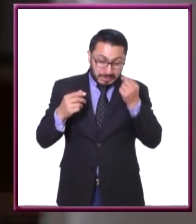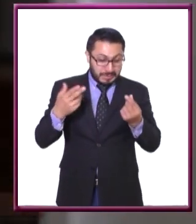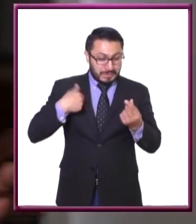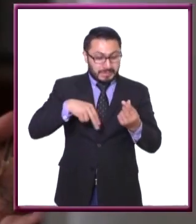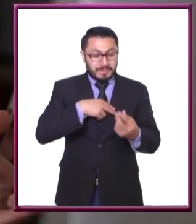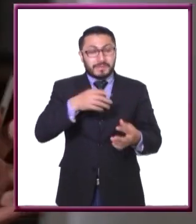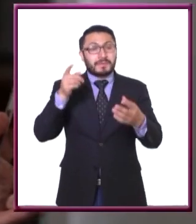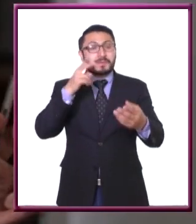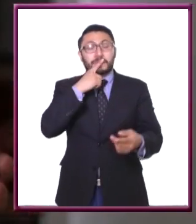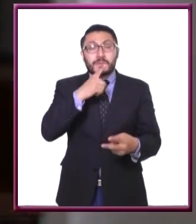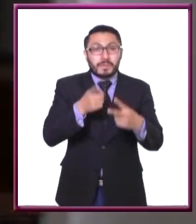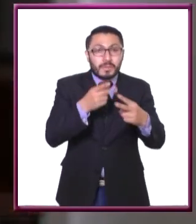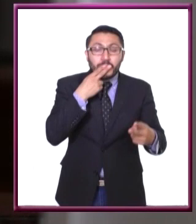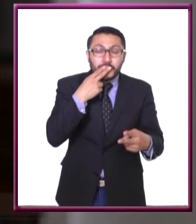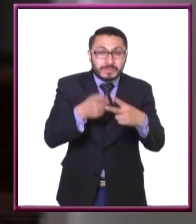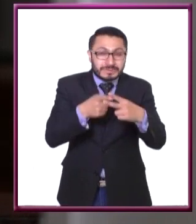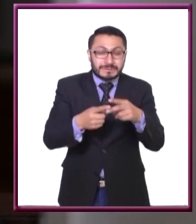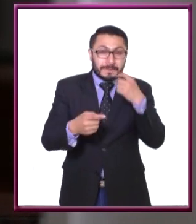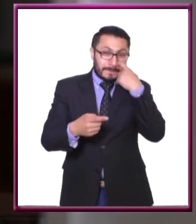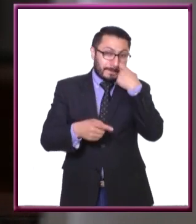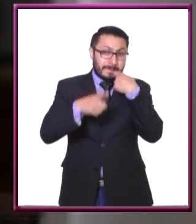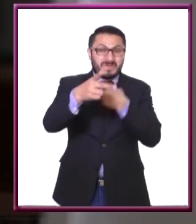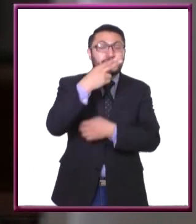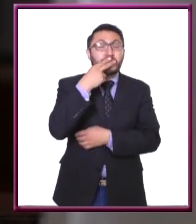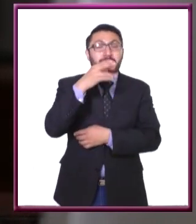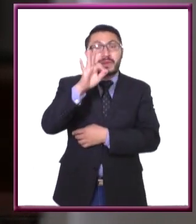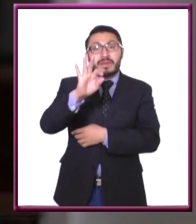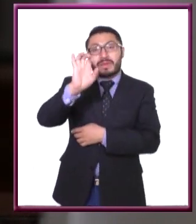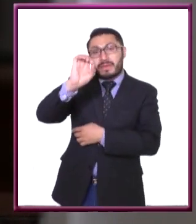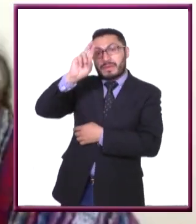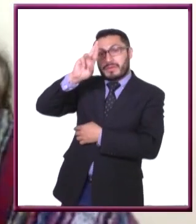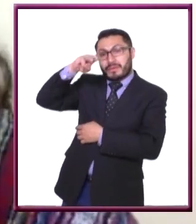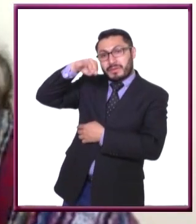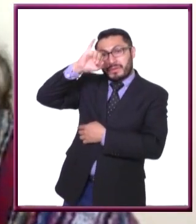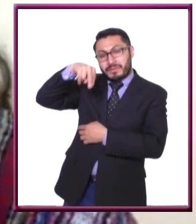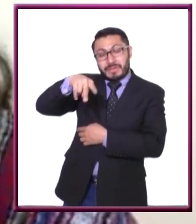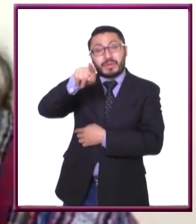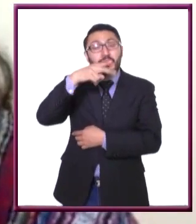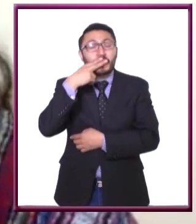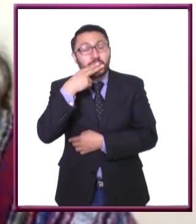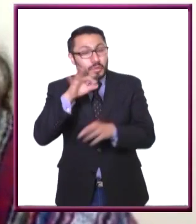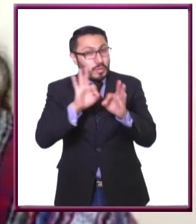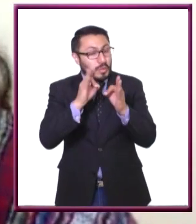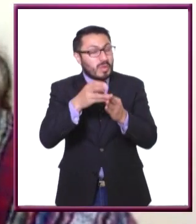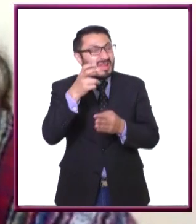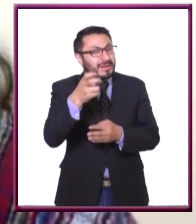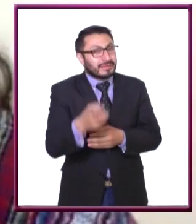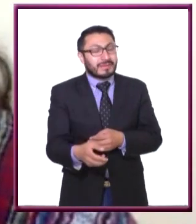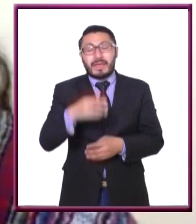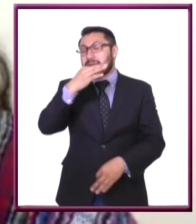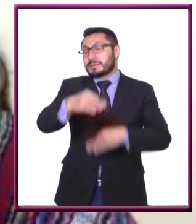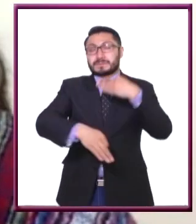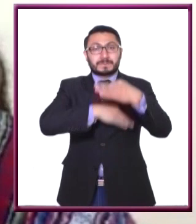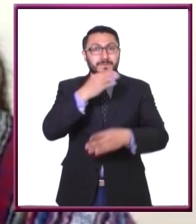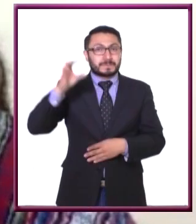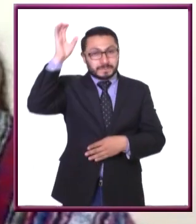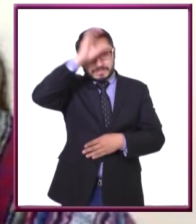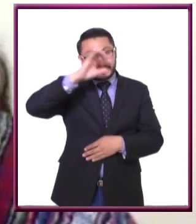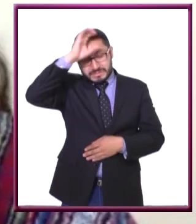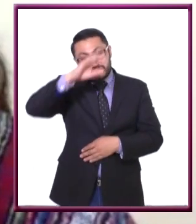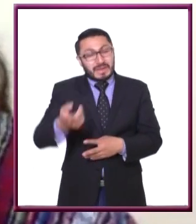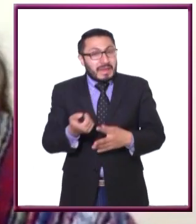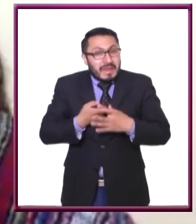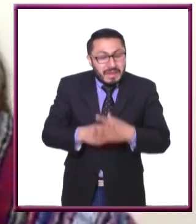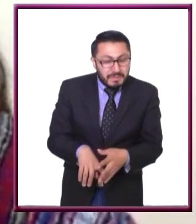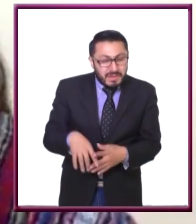que tú utilizas el método de Fermi para tus investigaciones? Toda ciencia y digamos que toda investigación empieza